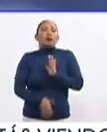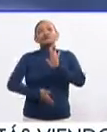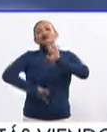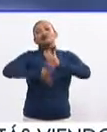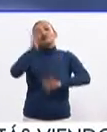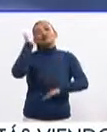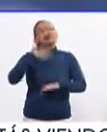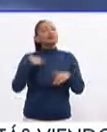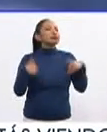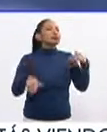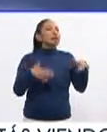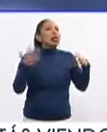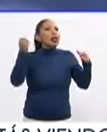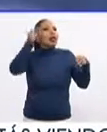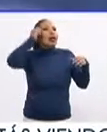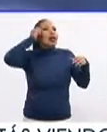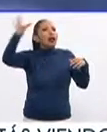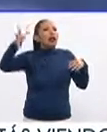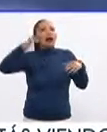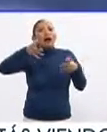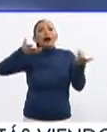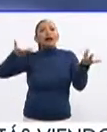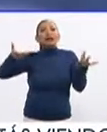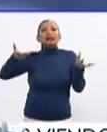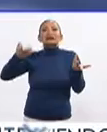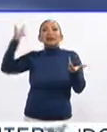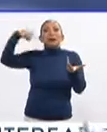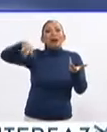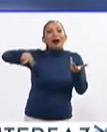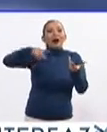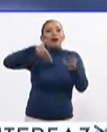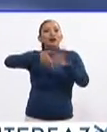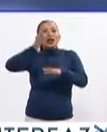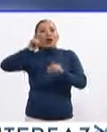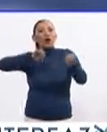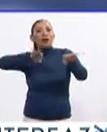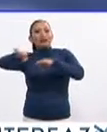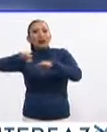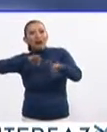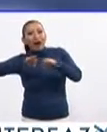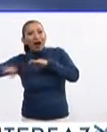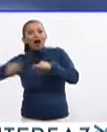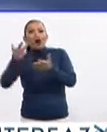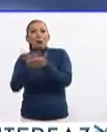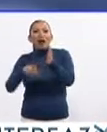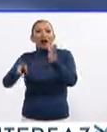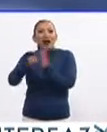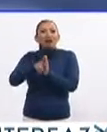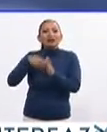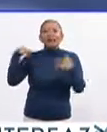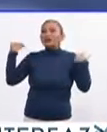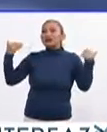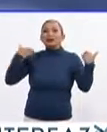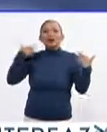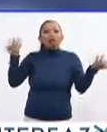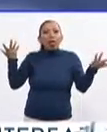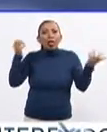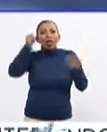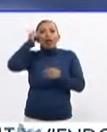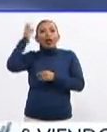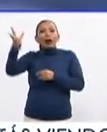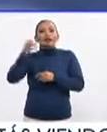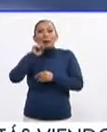olvidamos que algo encendido y salimos de viaje o a la plaza o cosas así, claro, podemos también